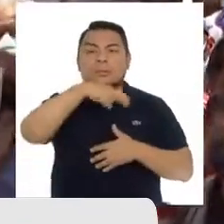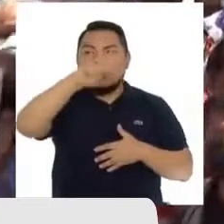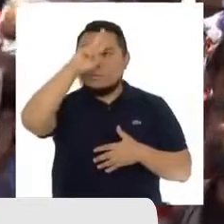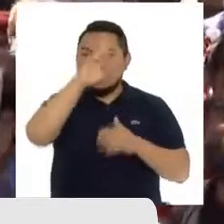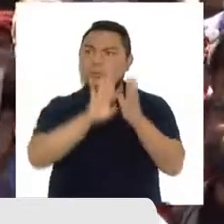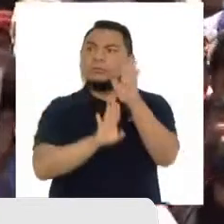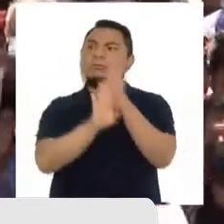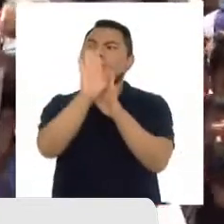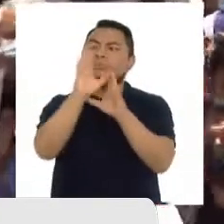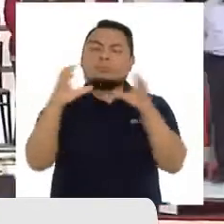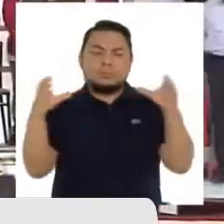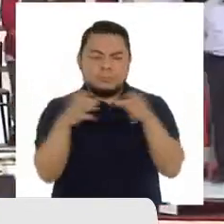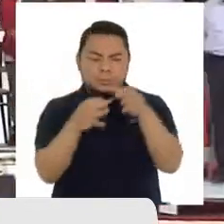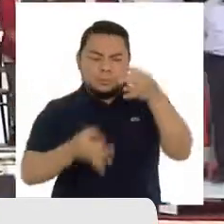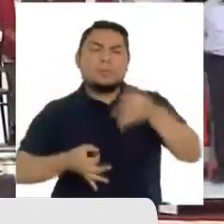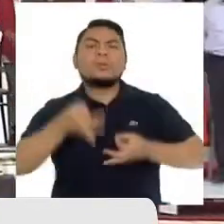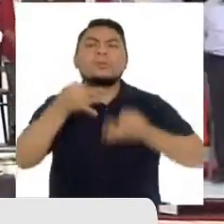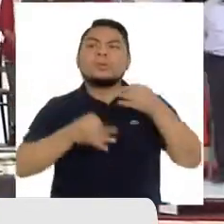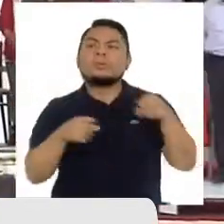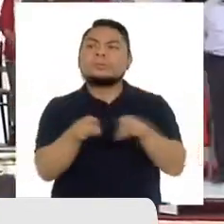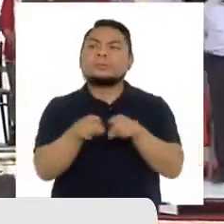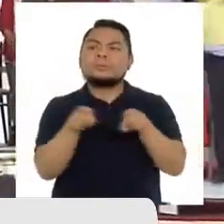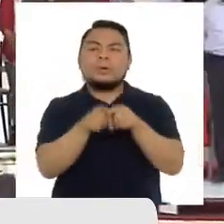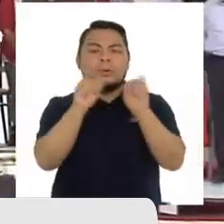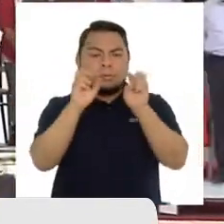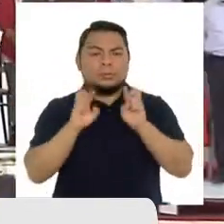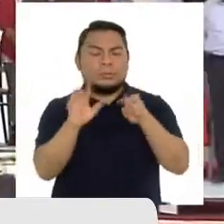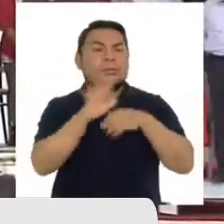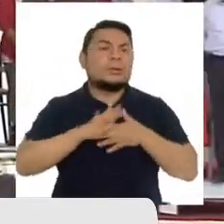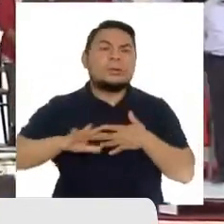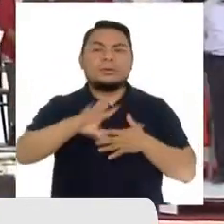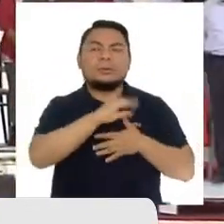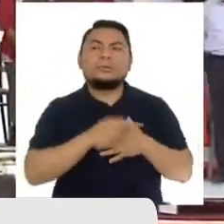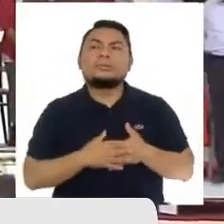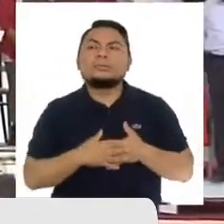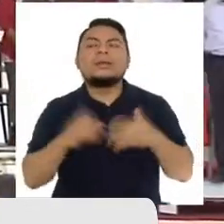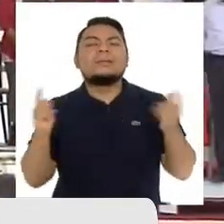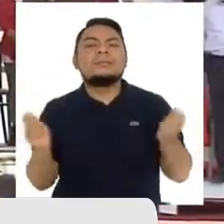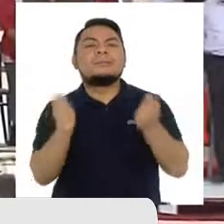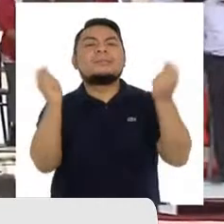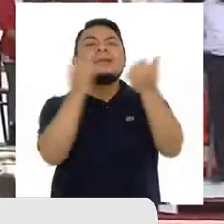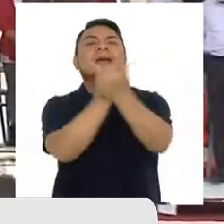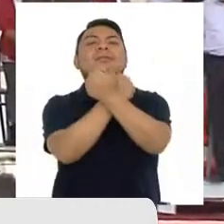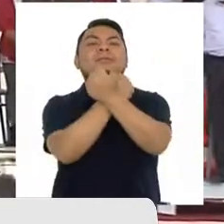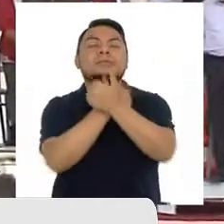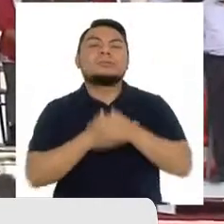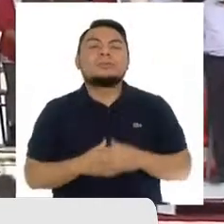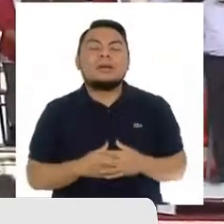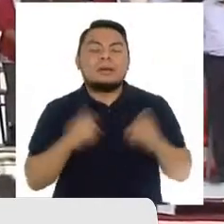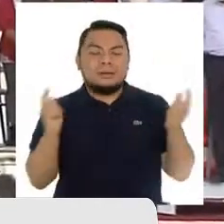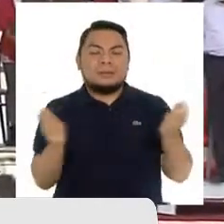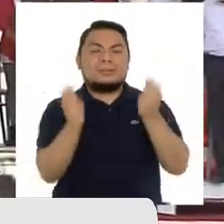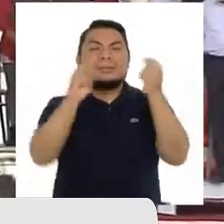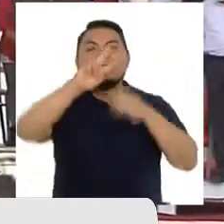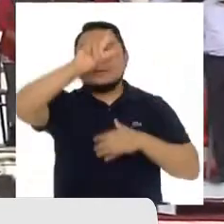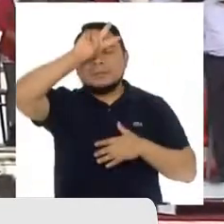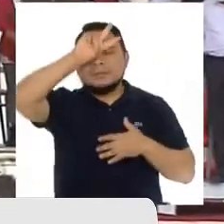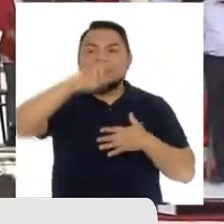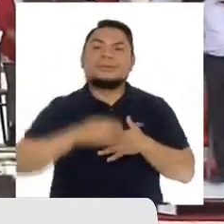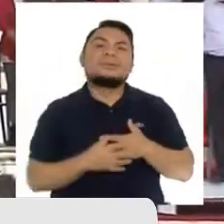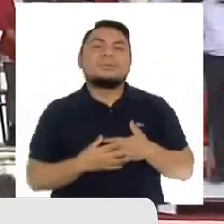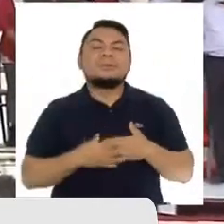justa y con oportunidad para todos vivo y escucho vilar pero